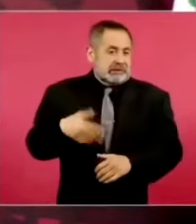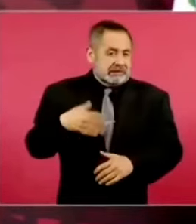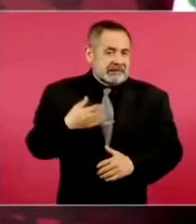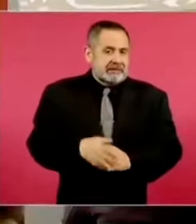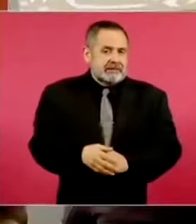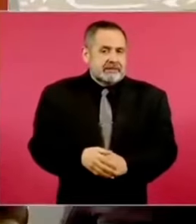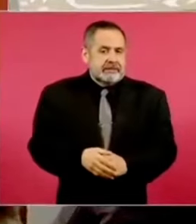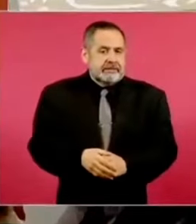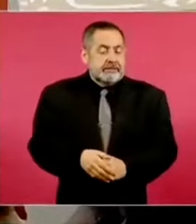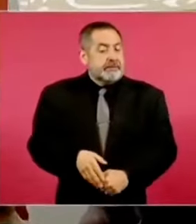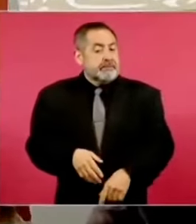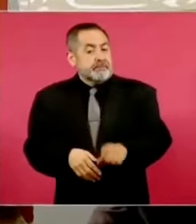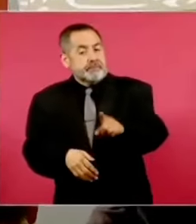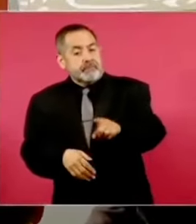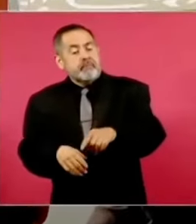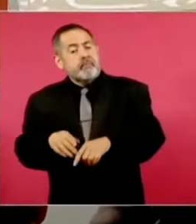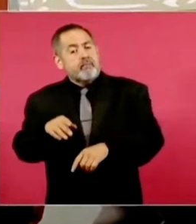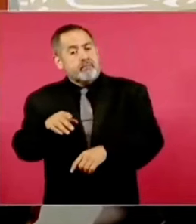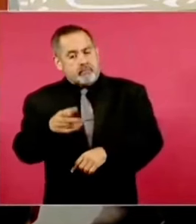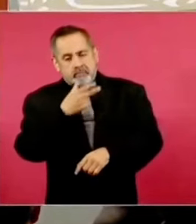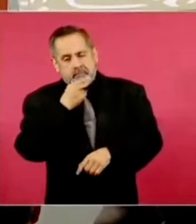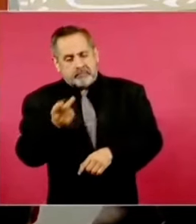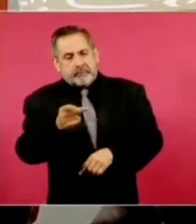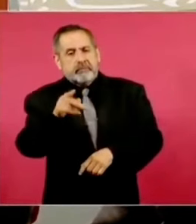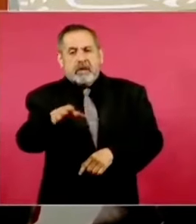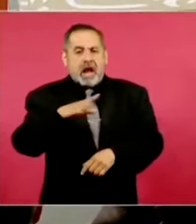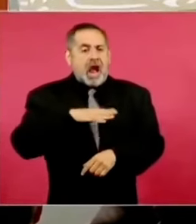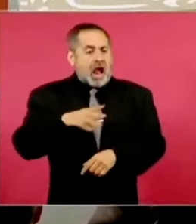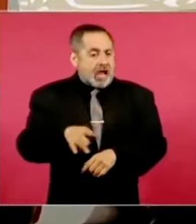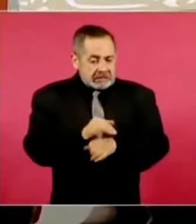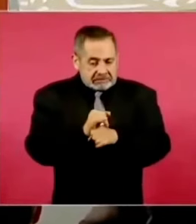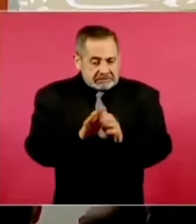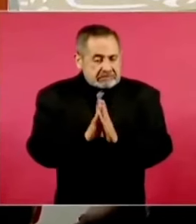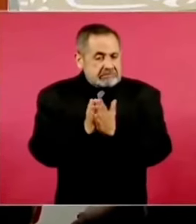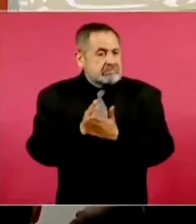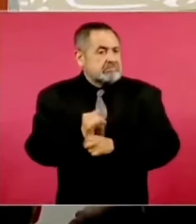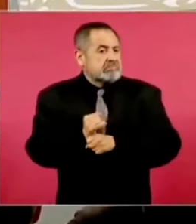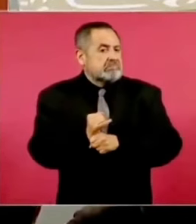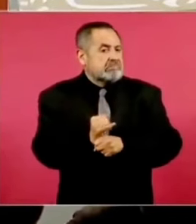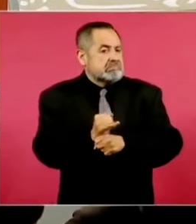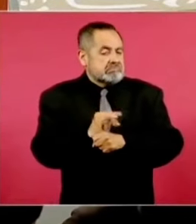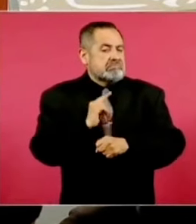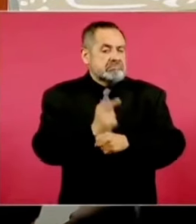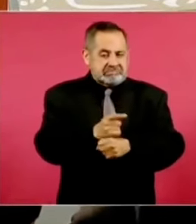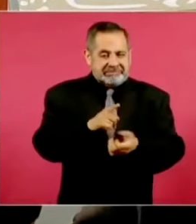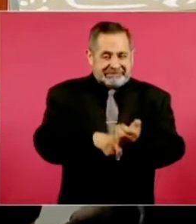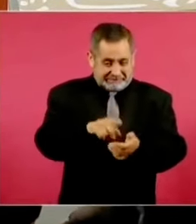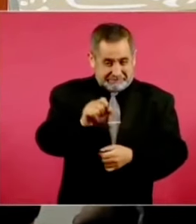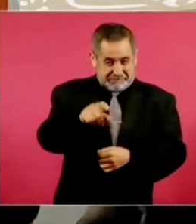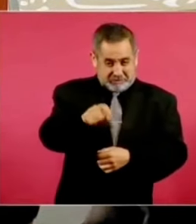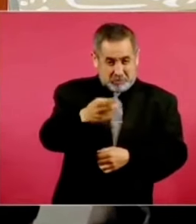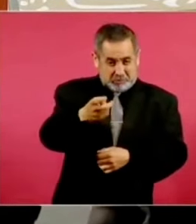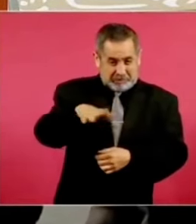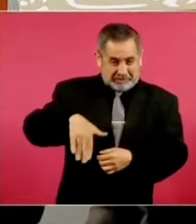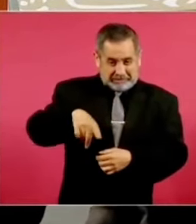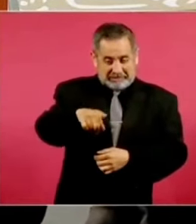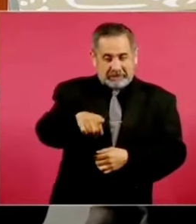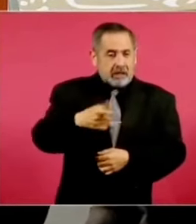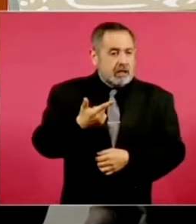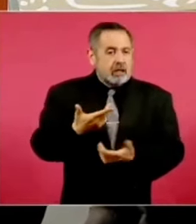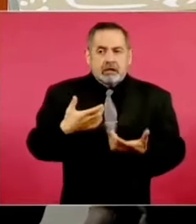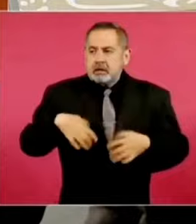De hecho, hay una carpeta de investigación contra este funcionario, presidente, es por este ilícito de